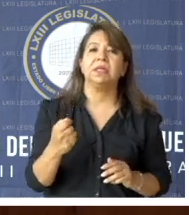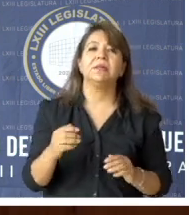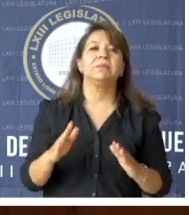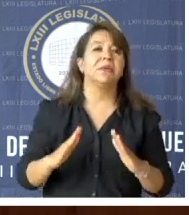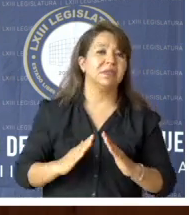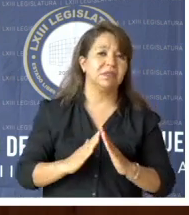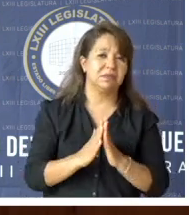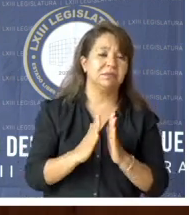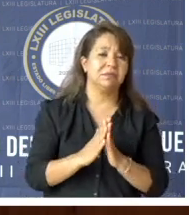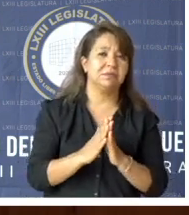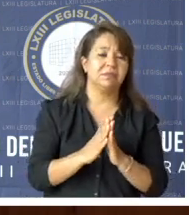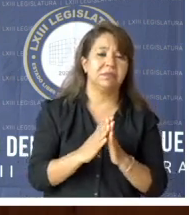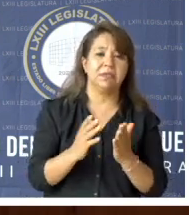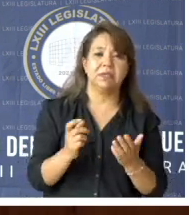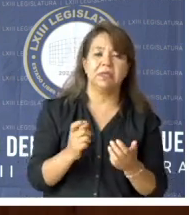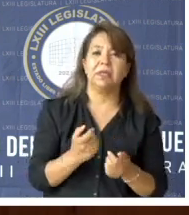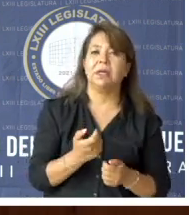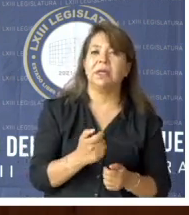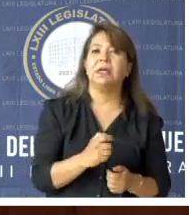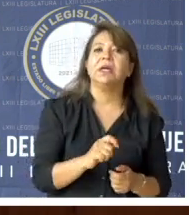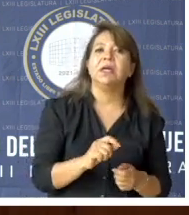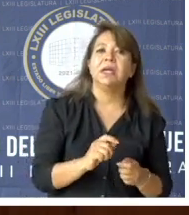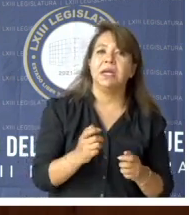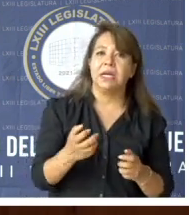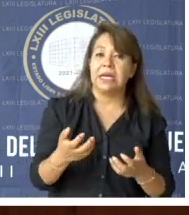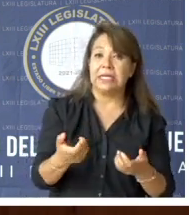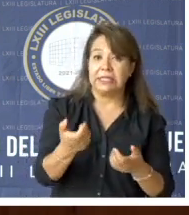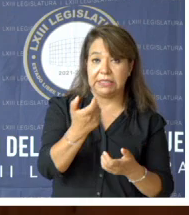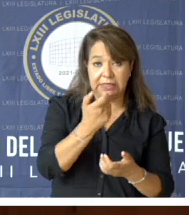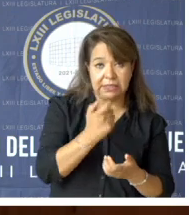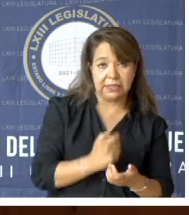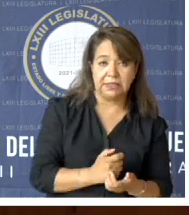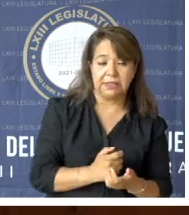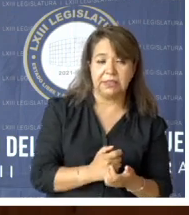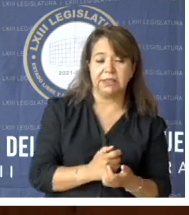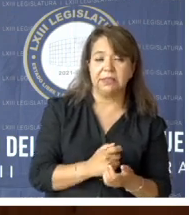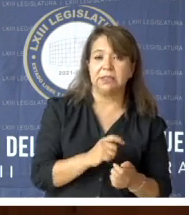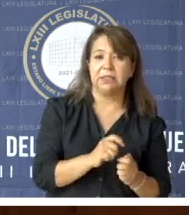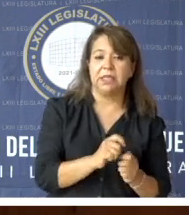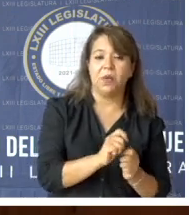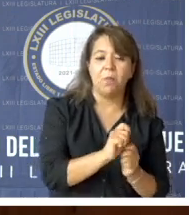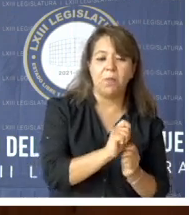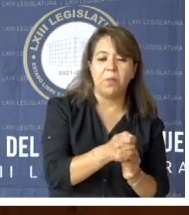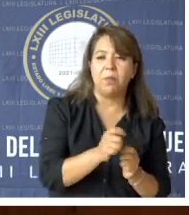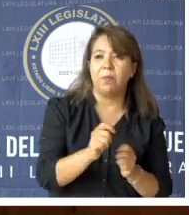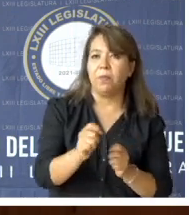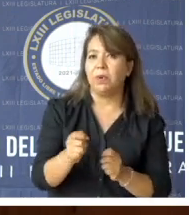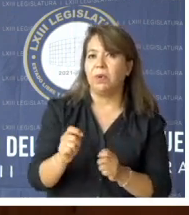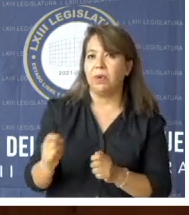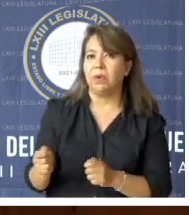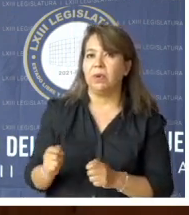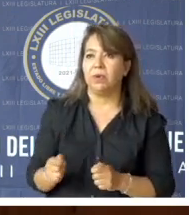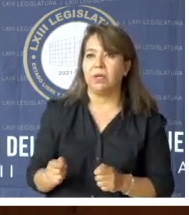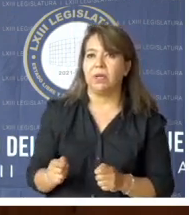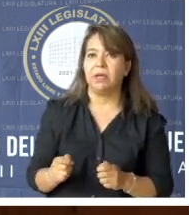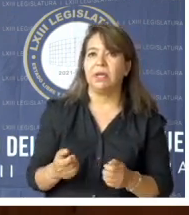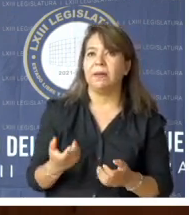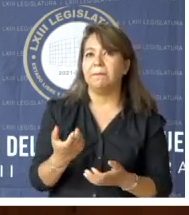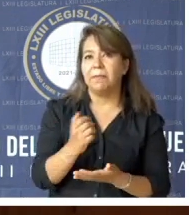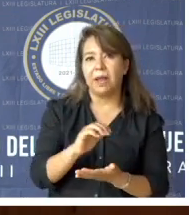utilidades reconocido en la Constitución Política de los Estados Unidos Mexicanos se ajustará a las siguientes